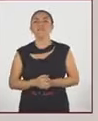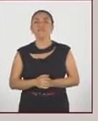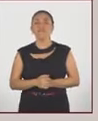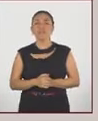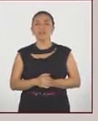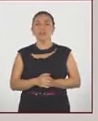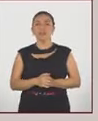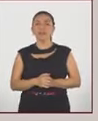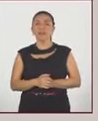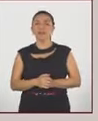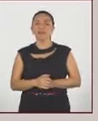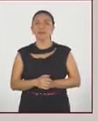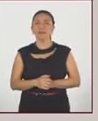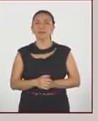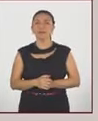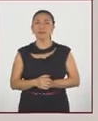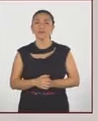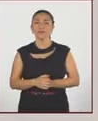Siguiente, por favor.